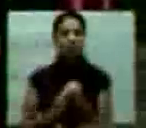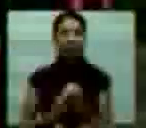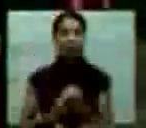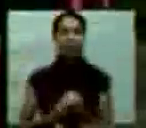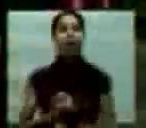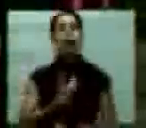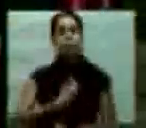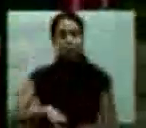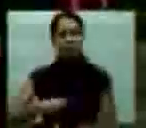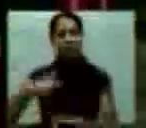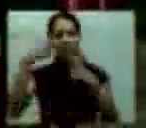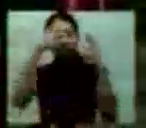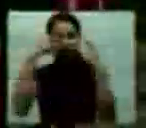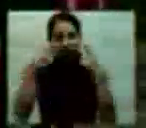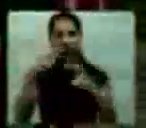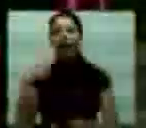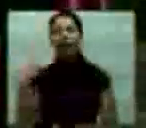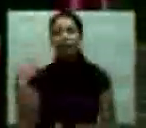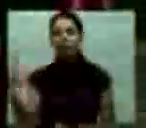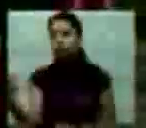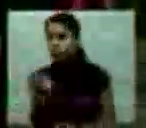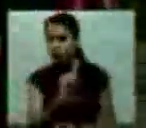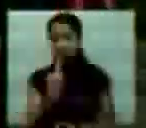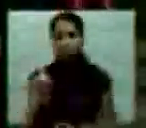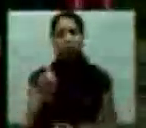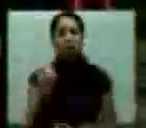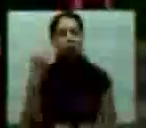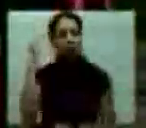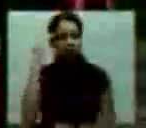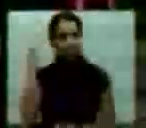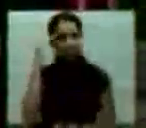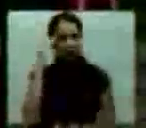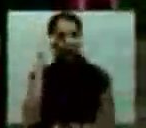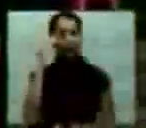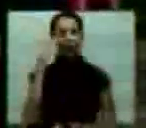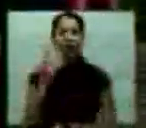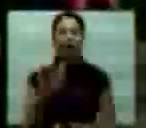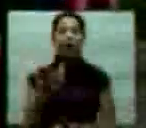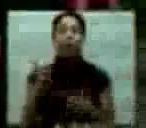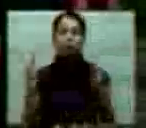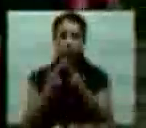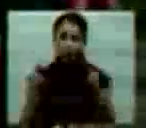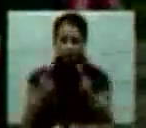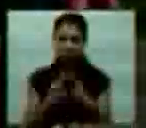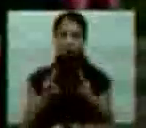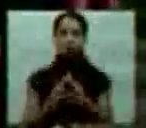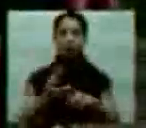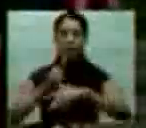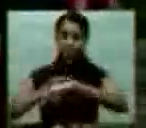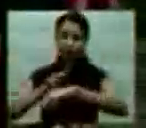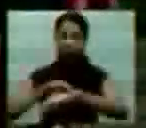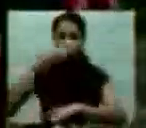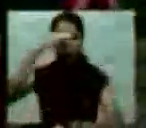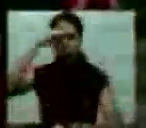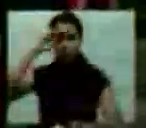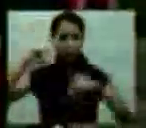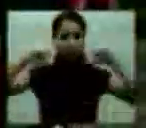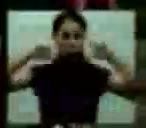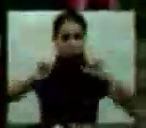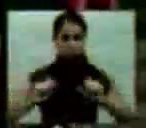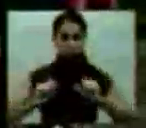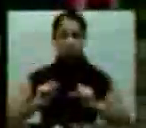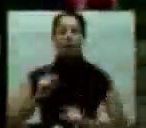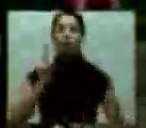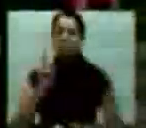Presidente, todo el mundo sabe de la alta calidad científica y humana de los médicos cubanos. Usted